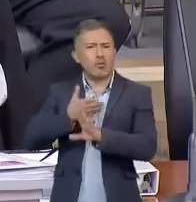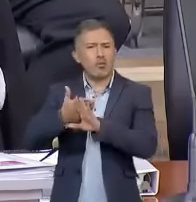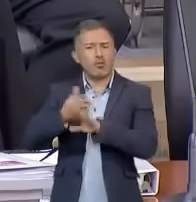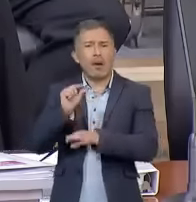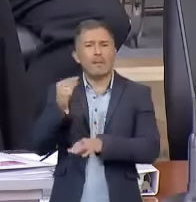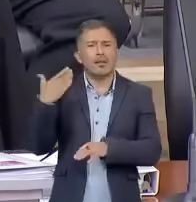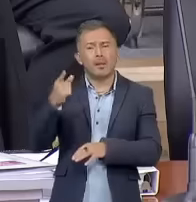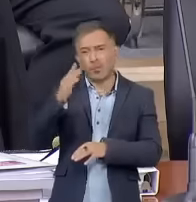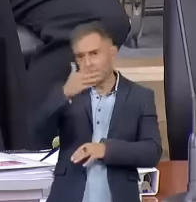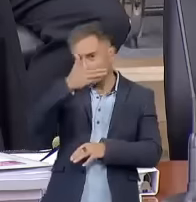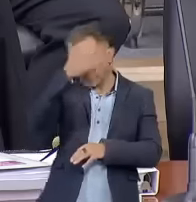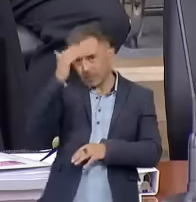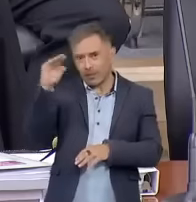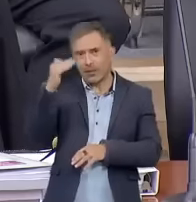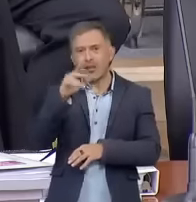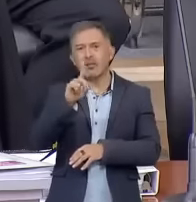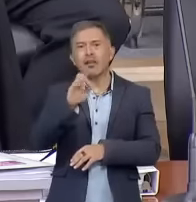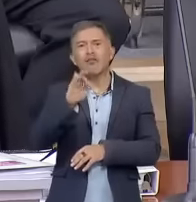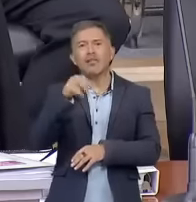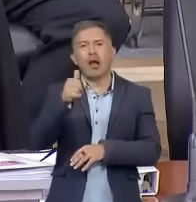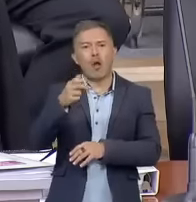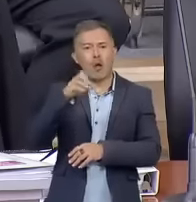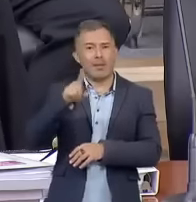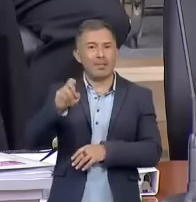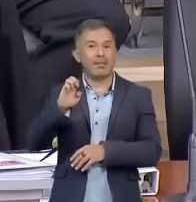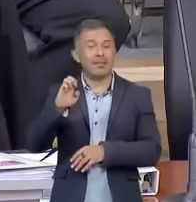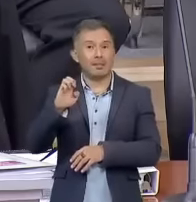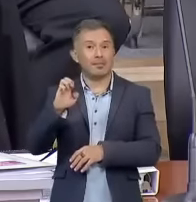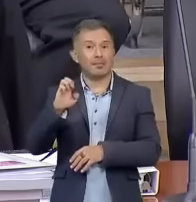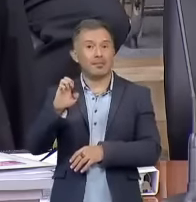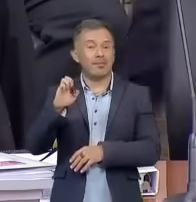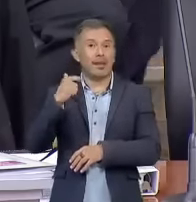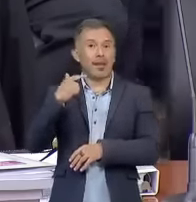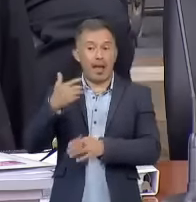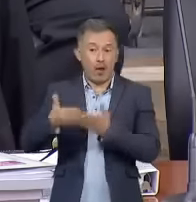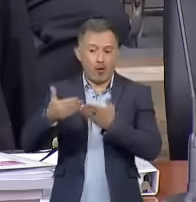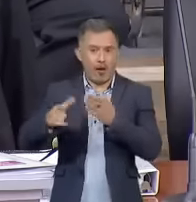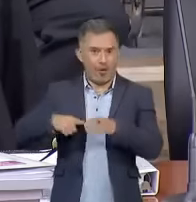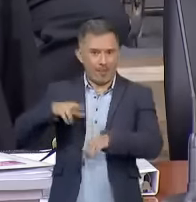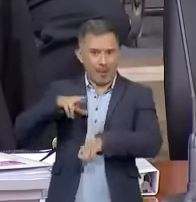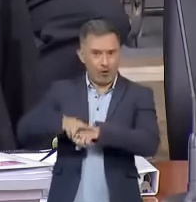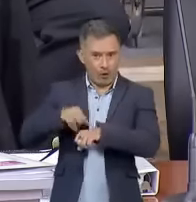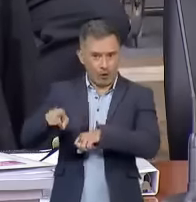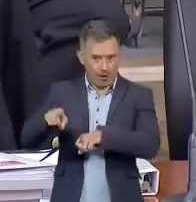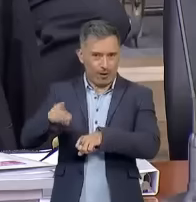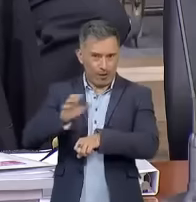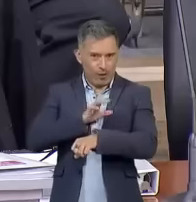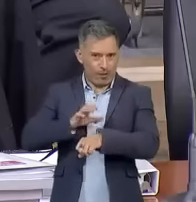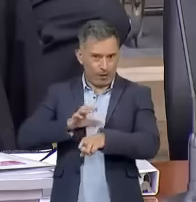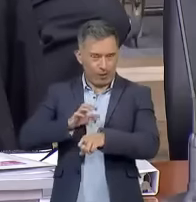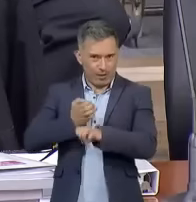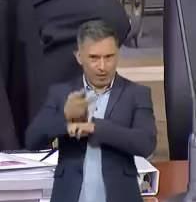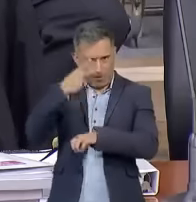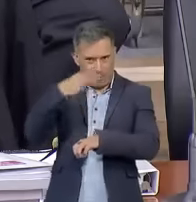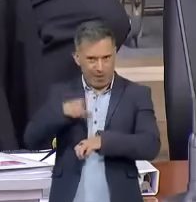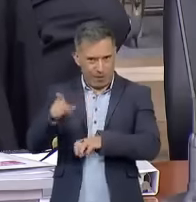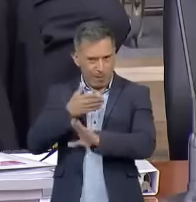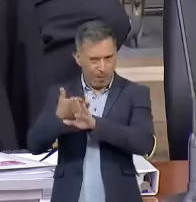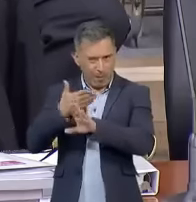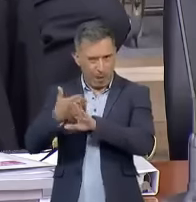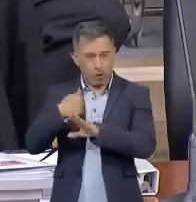Gómez Álvarez cuando era hoy gobernadora y fue candidata al gobierno del Estado de México o sea no estoy hablando en abstracto